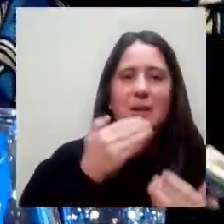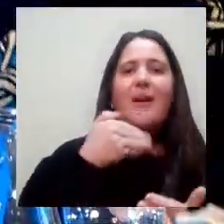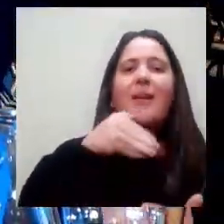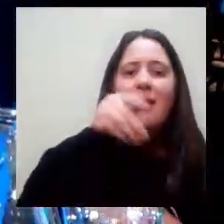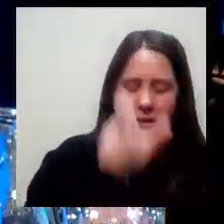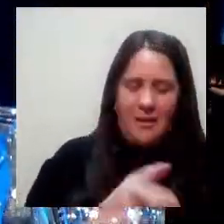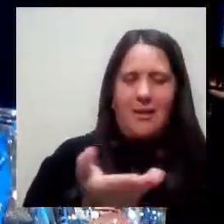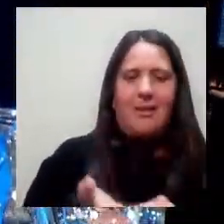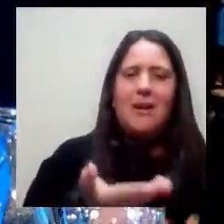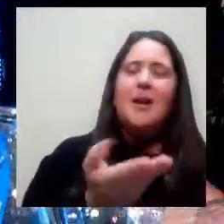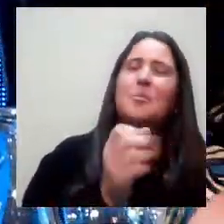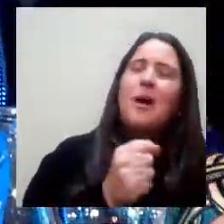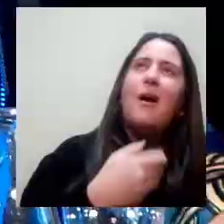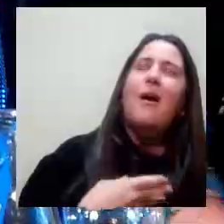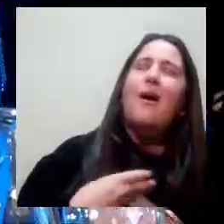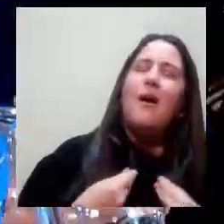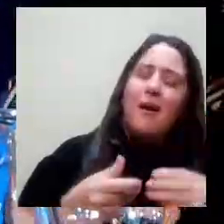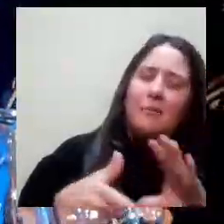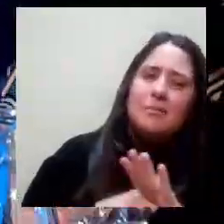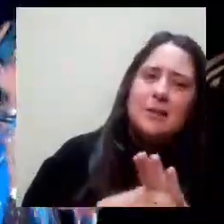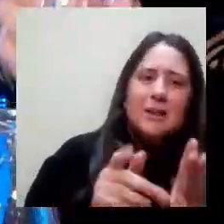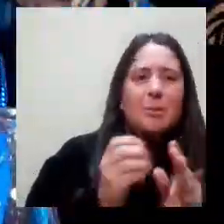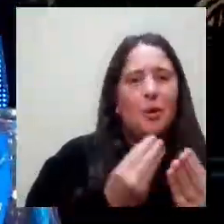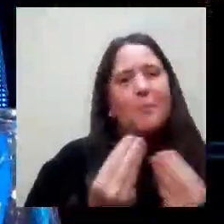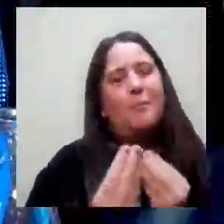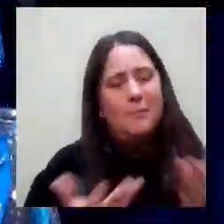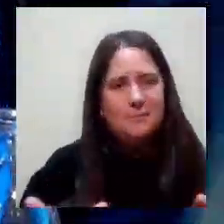poder compartir con el otro y ser un poco más empático.